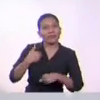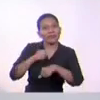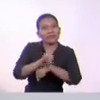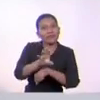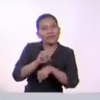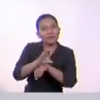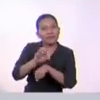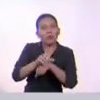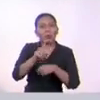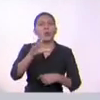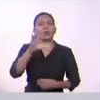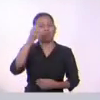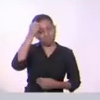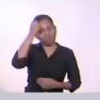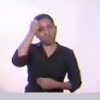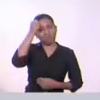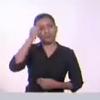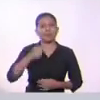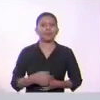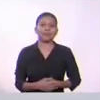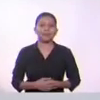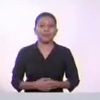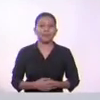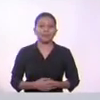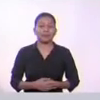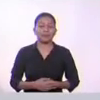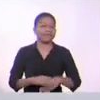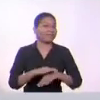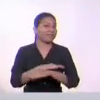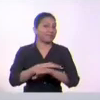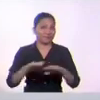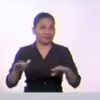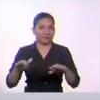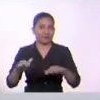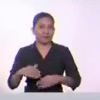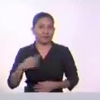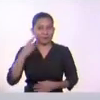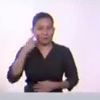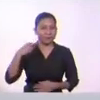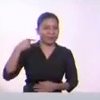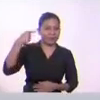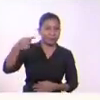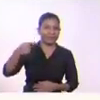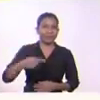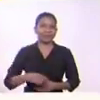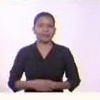hemos dado en esta clase. Hasta aquí y hasta la próxima.